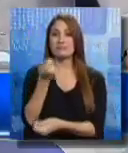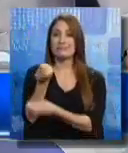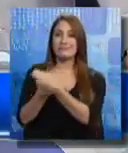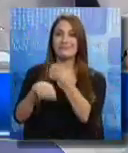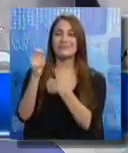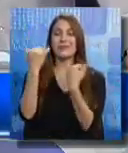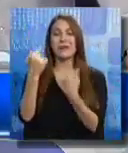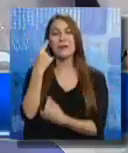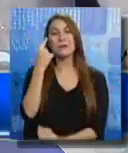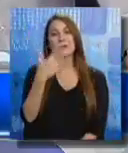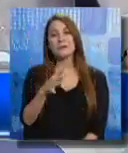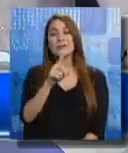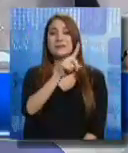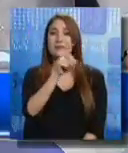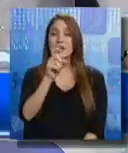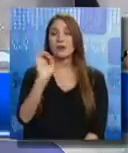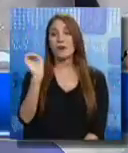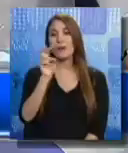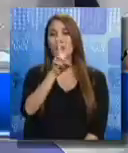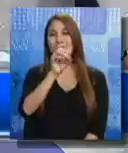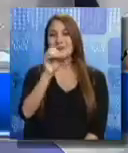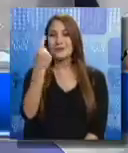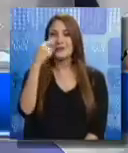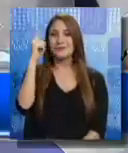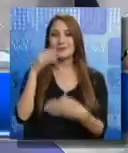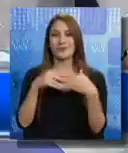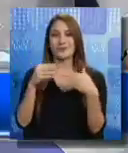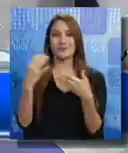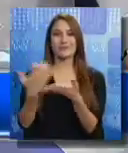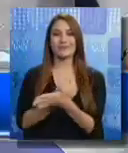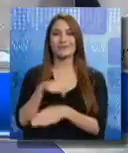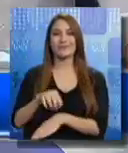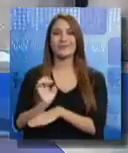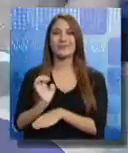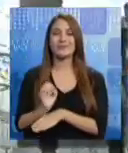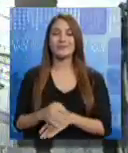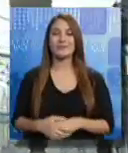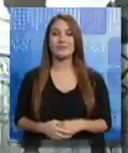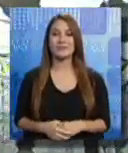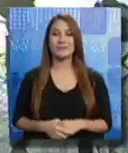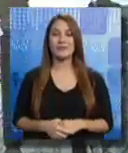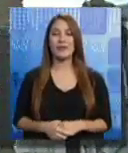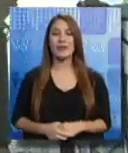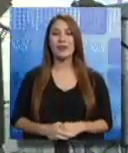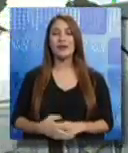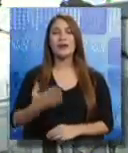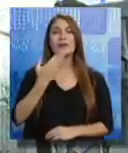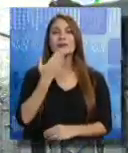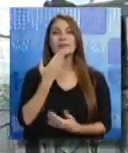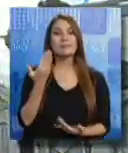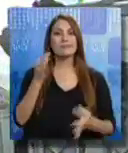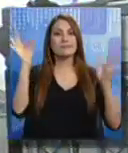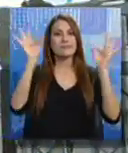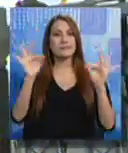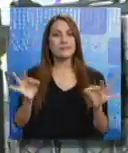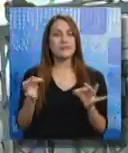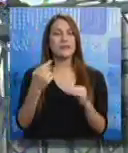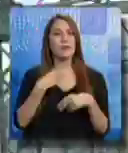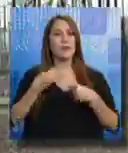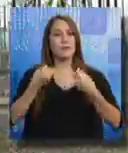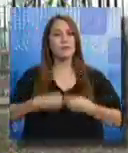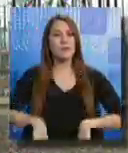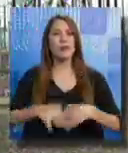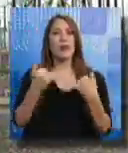ingreso estimado entre 100 y 200 millones de dólares. Para evitar racionamientos eléctricos, antes